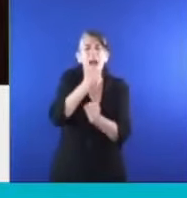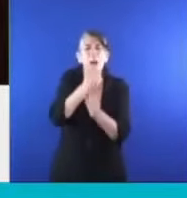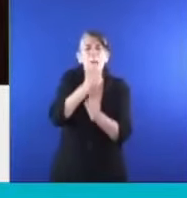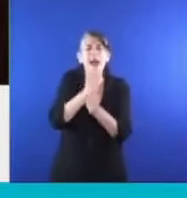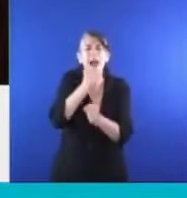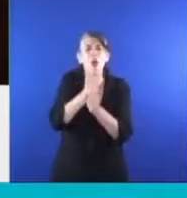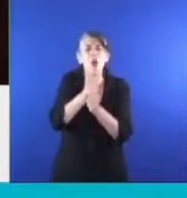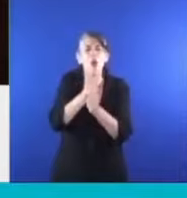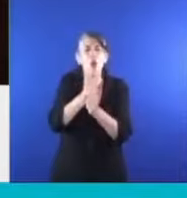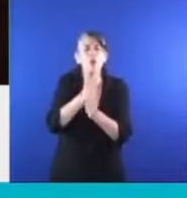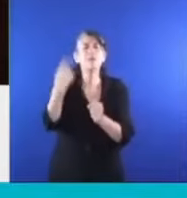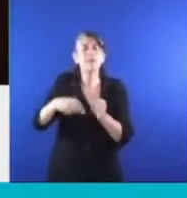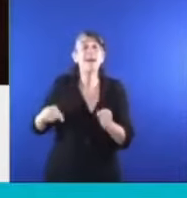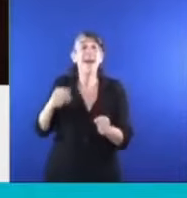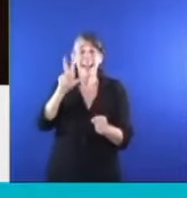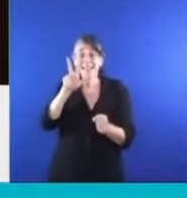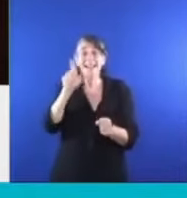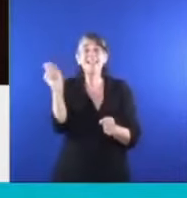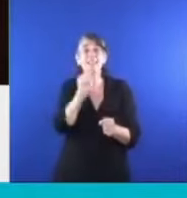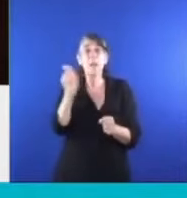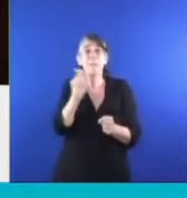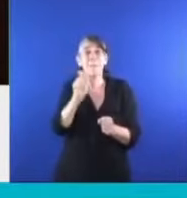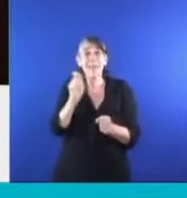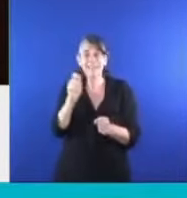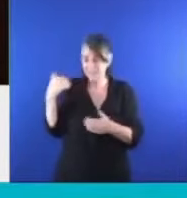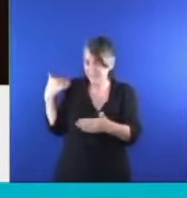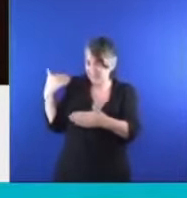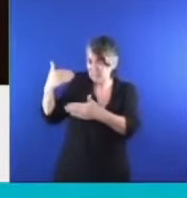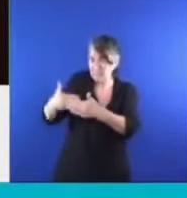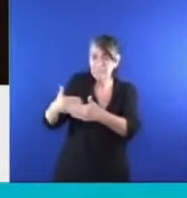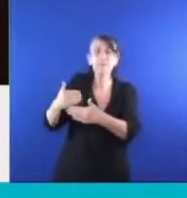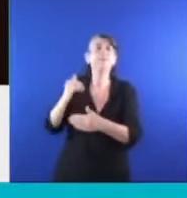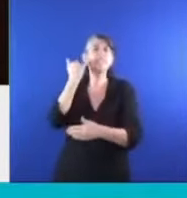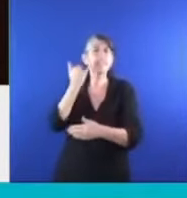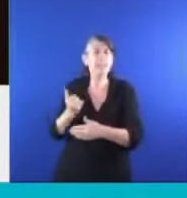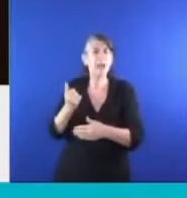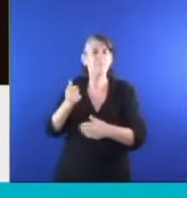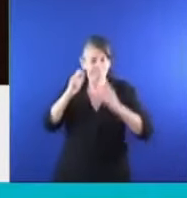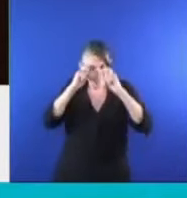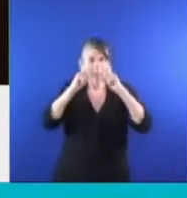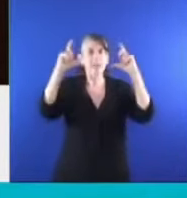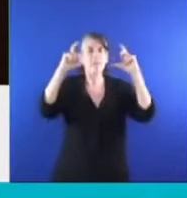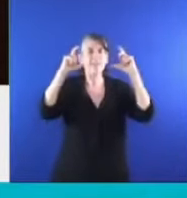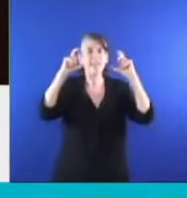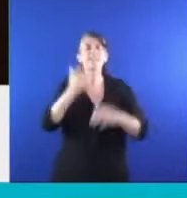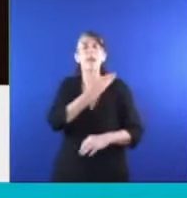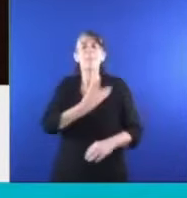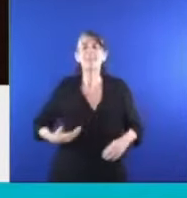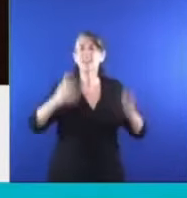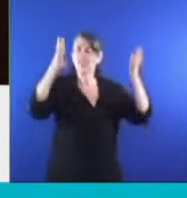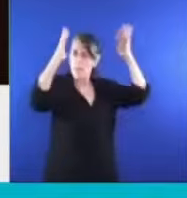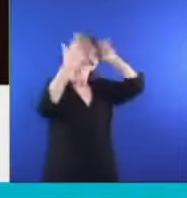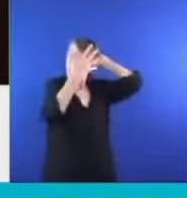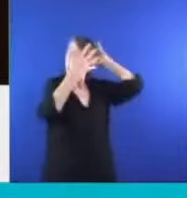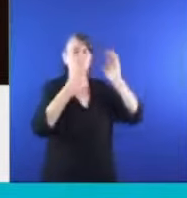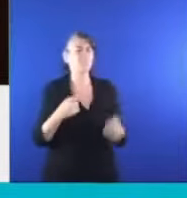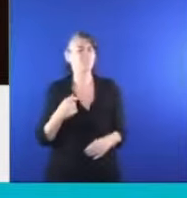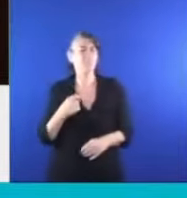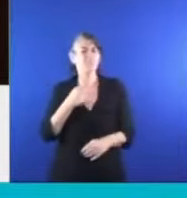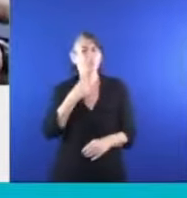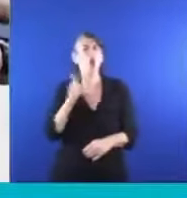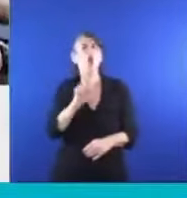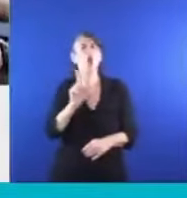elementales y renunciables. En 90 días nos dejan una primera enseñanza y advertencia. El presidente Milei no quiere achicar el Estado,